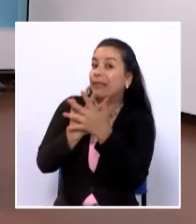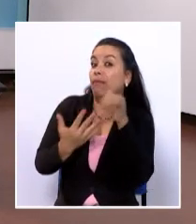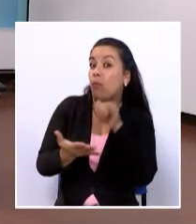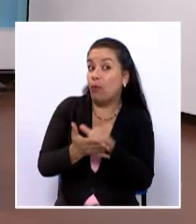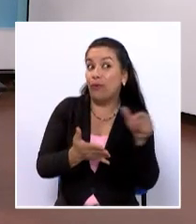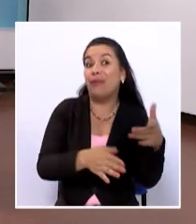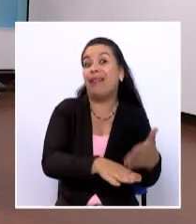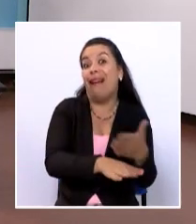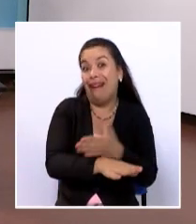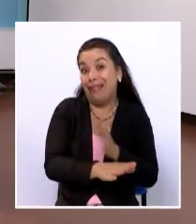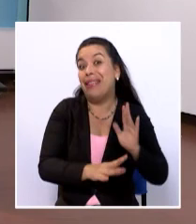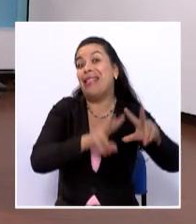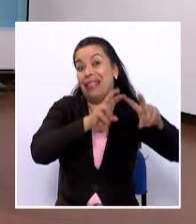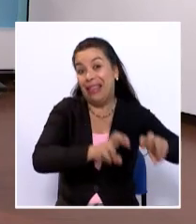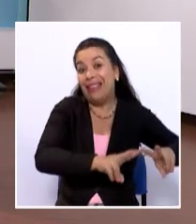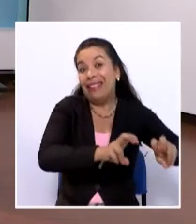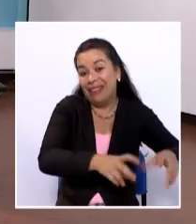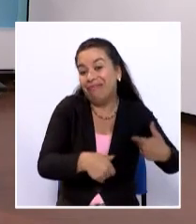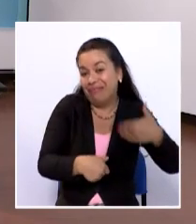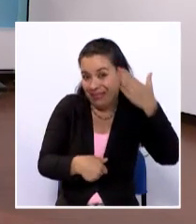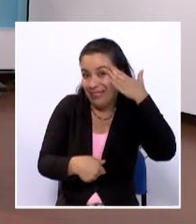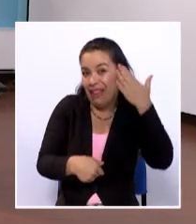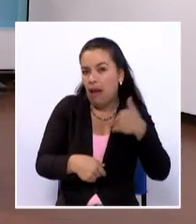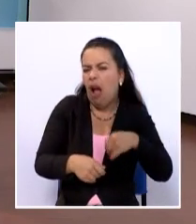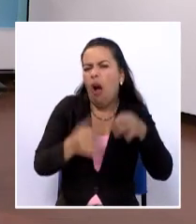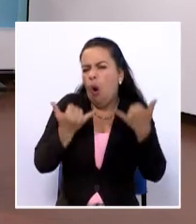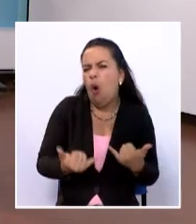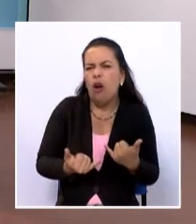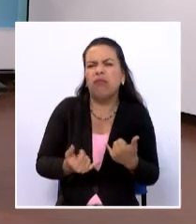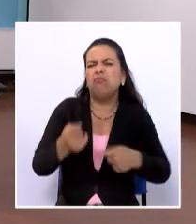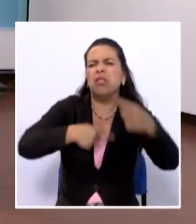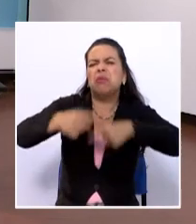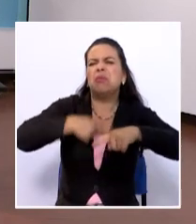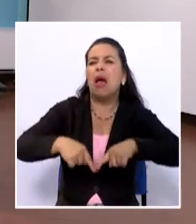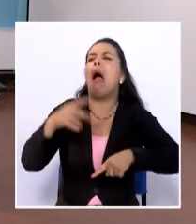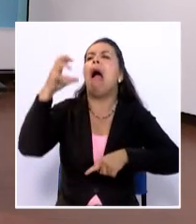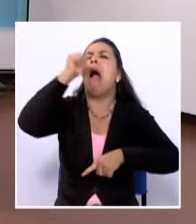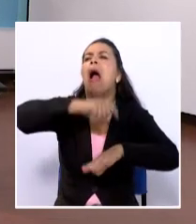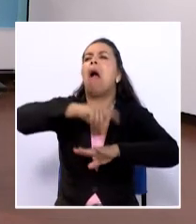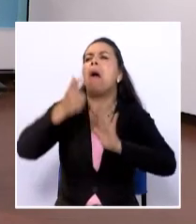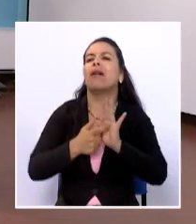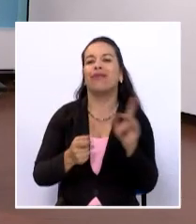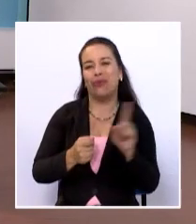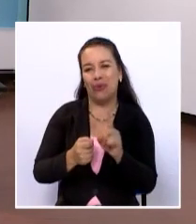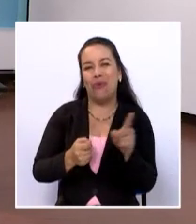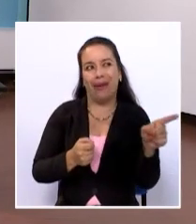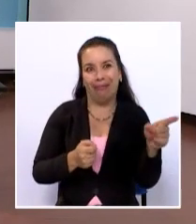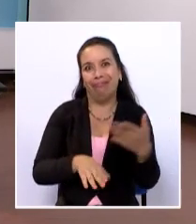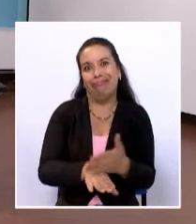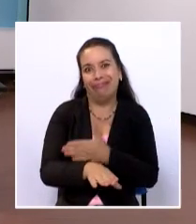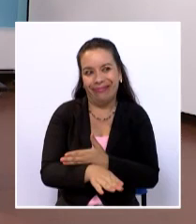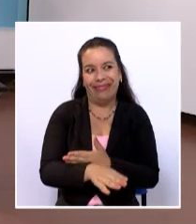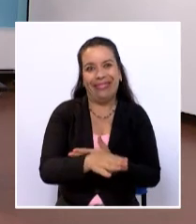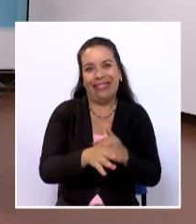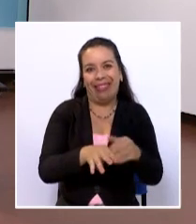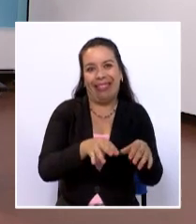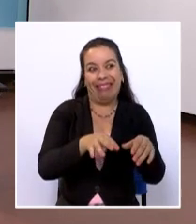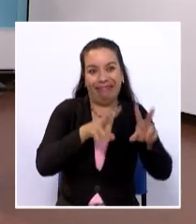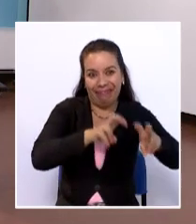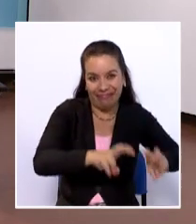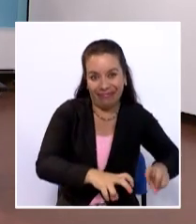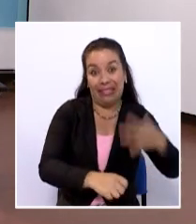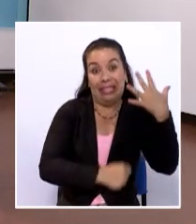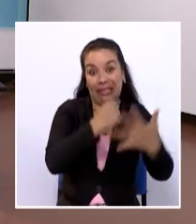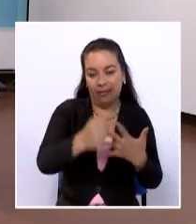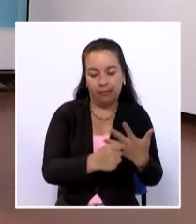estudiar radiología para poder entender esto realmente es algo complicado pero vamos a tratar de explicar y hacer lo más